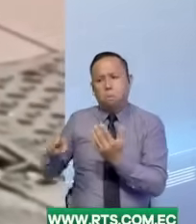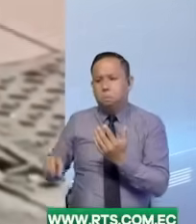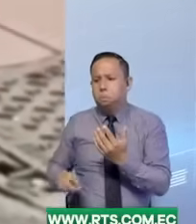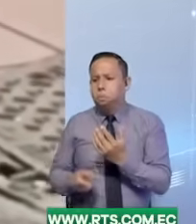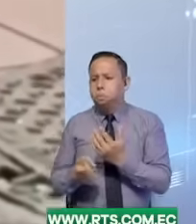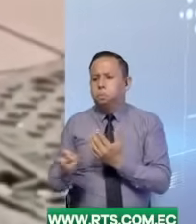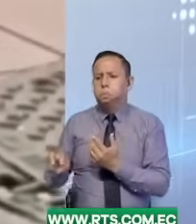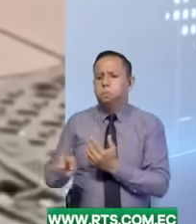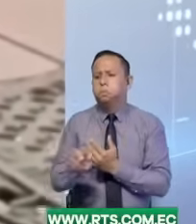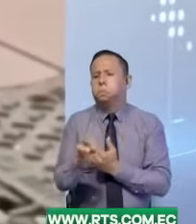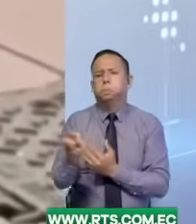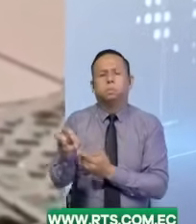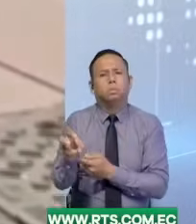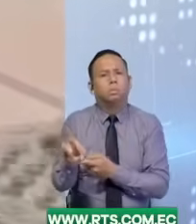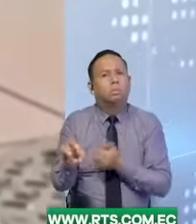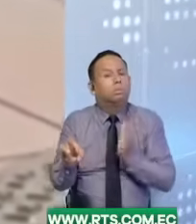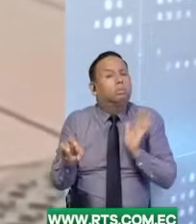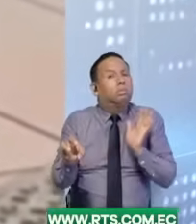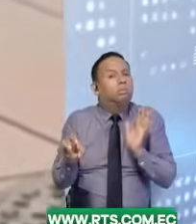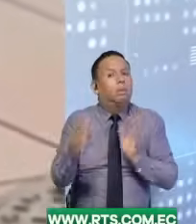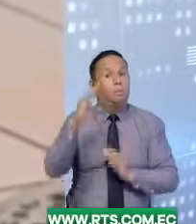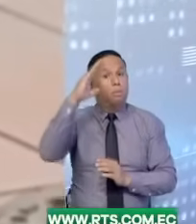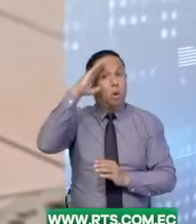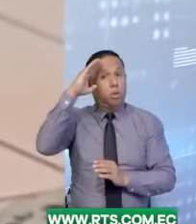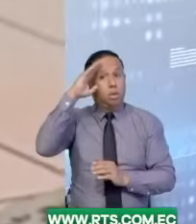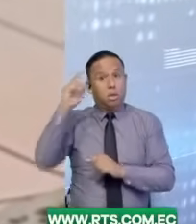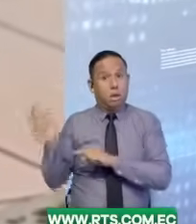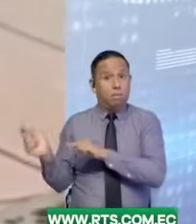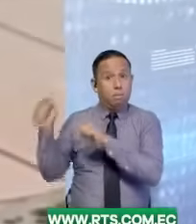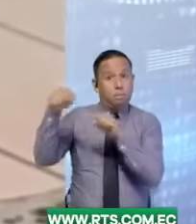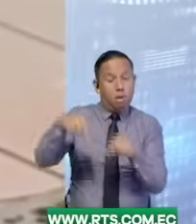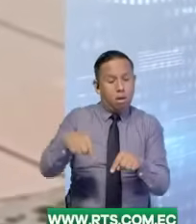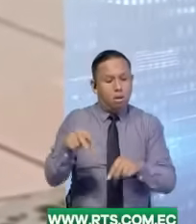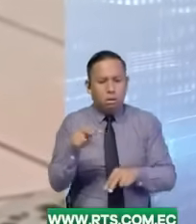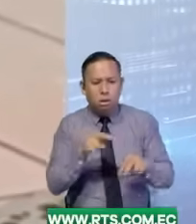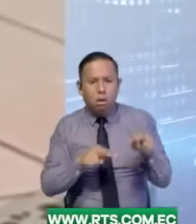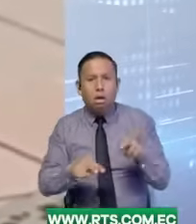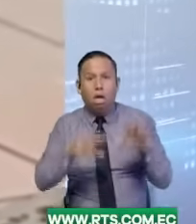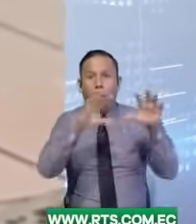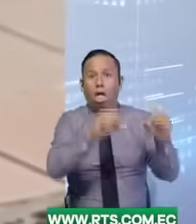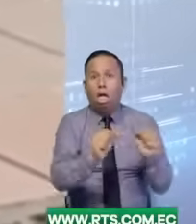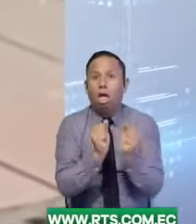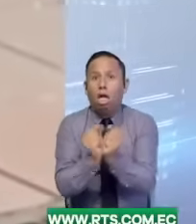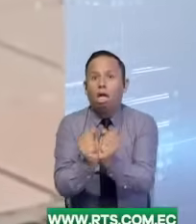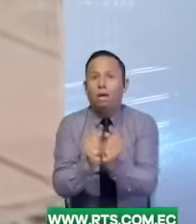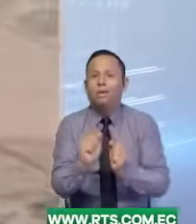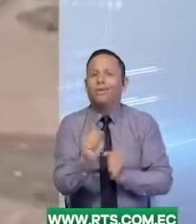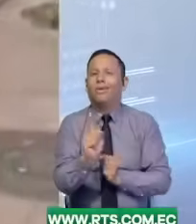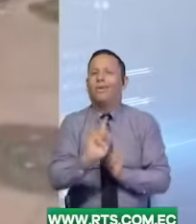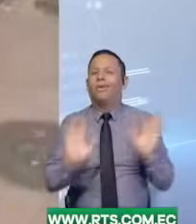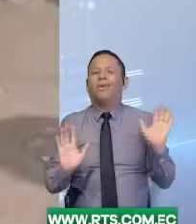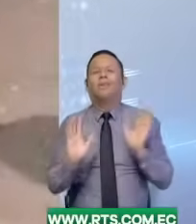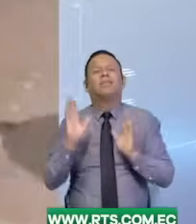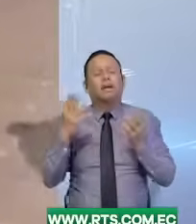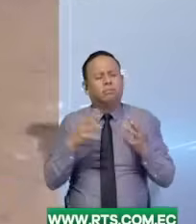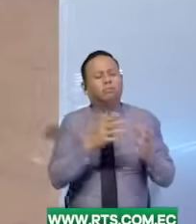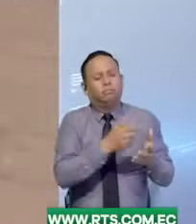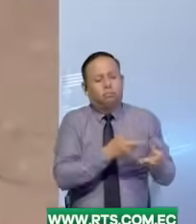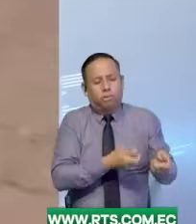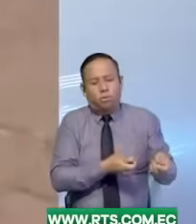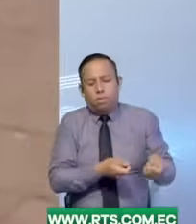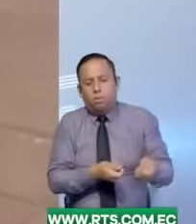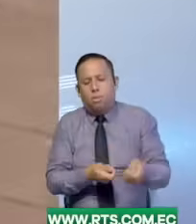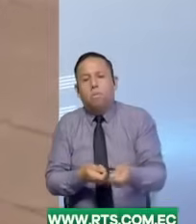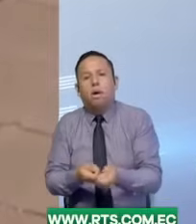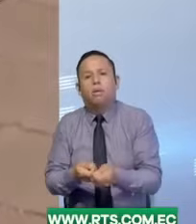hacia dónde se dirigía. Agentes policiales llegaron al lugar no para arrestarla, sino para ponerla a buen recaudo. El oficial a